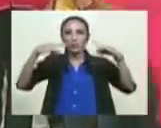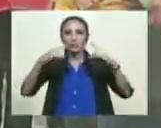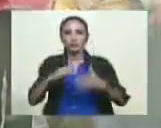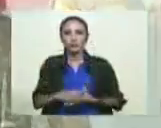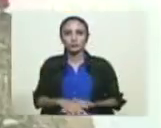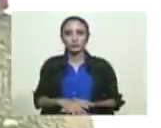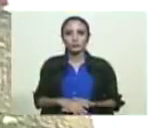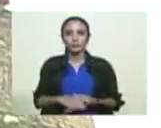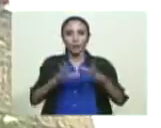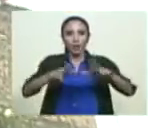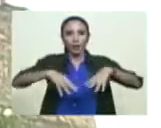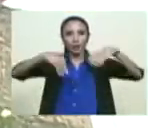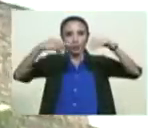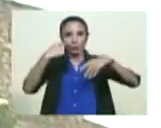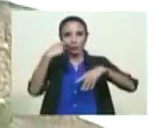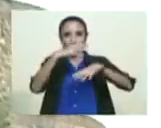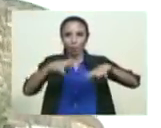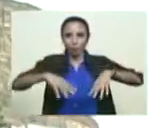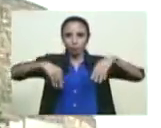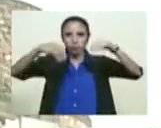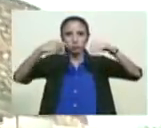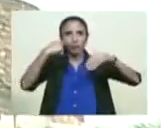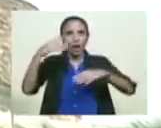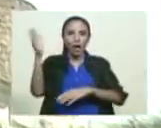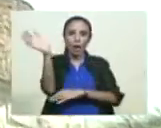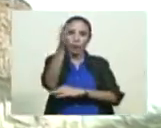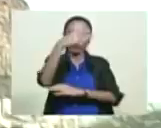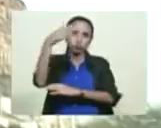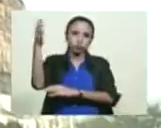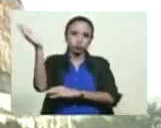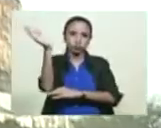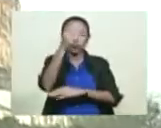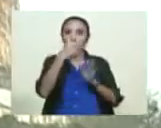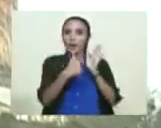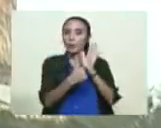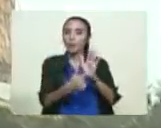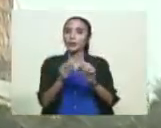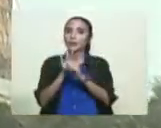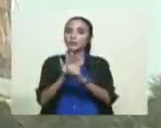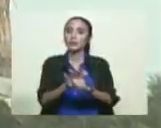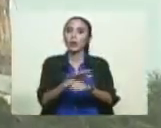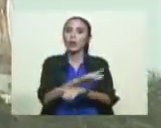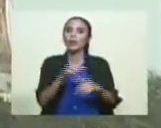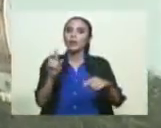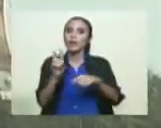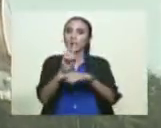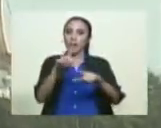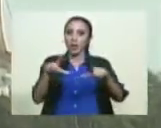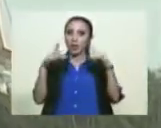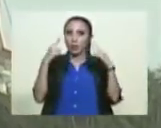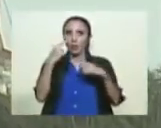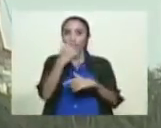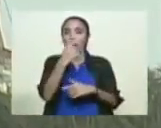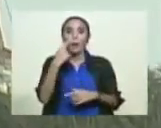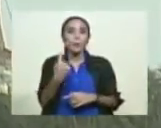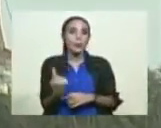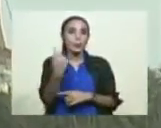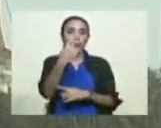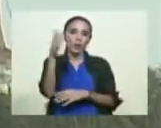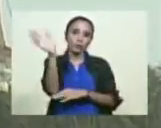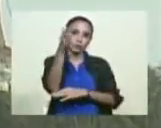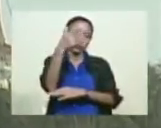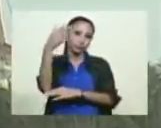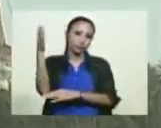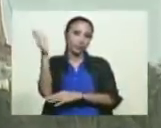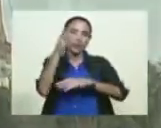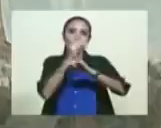levantaron por primera vez esa bandera que hoy representa el Estado Vargas, y fue la primera bandera